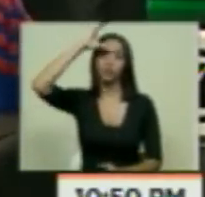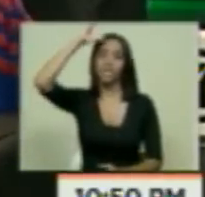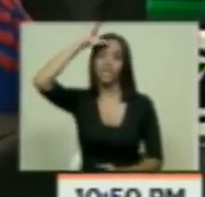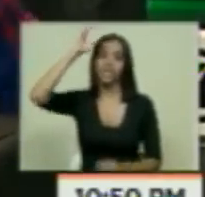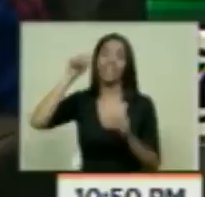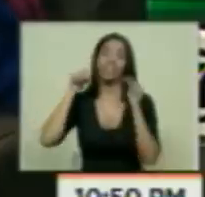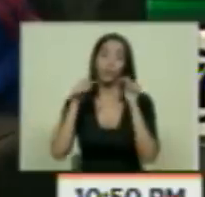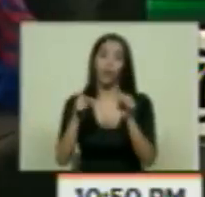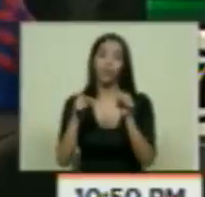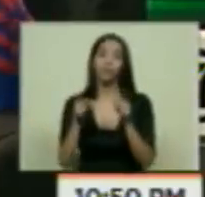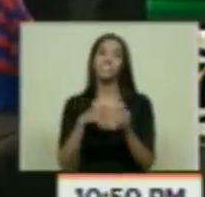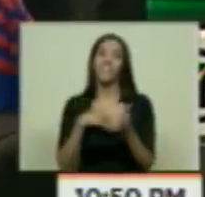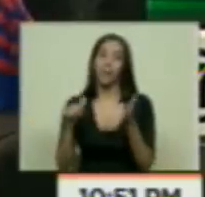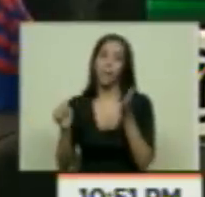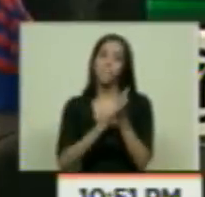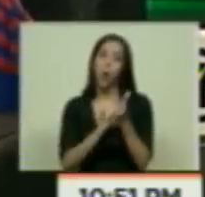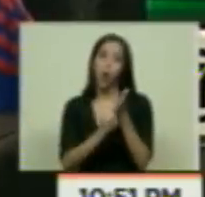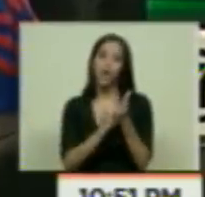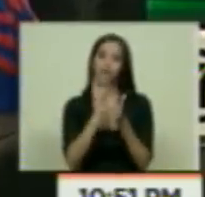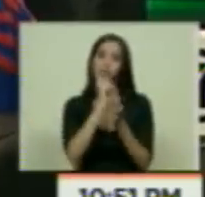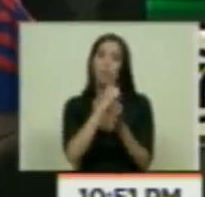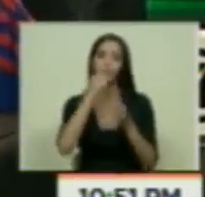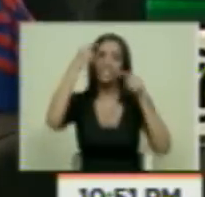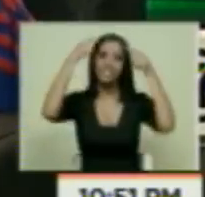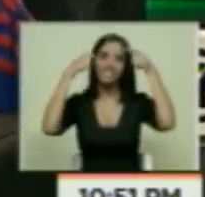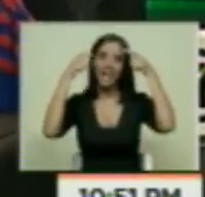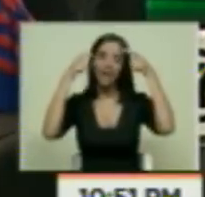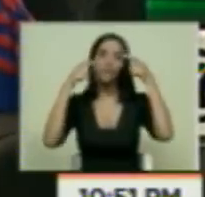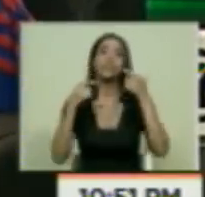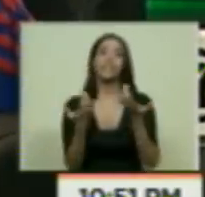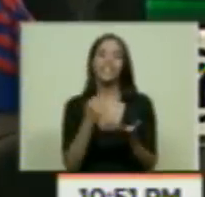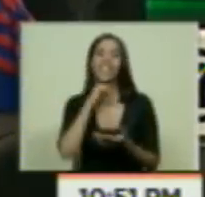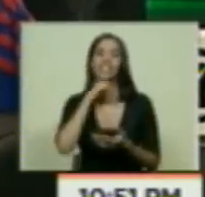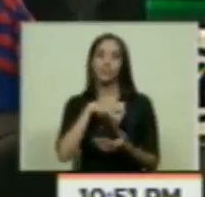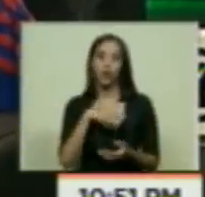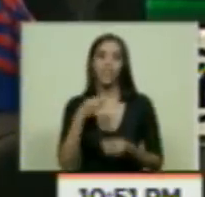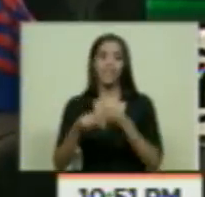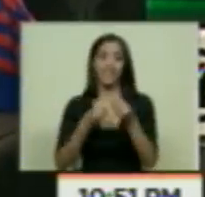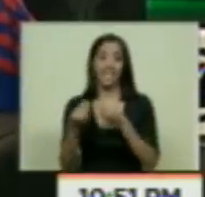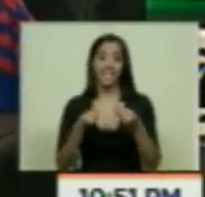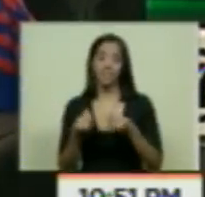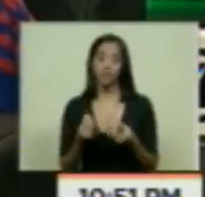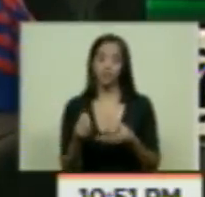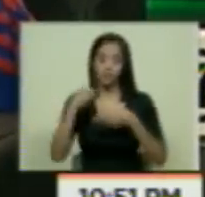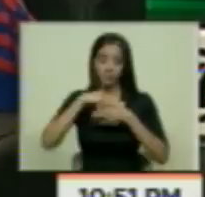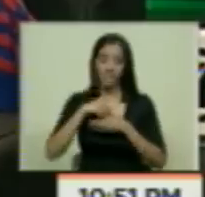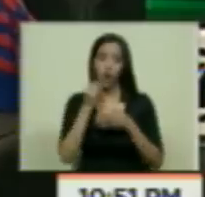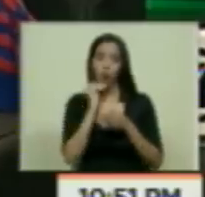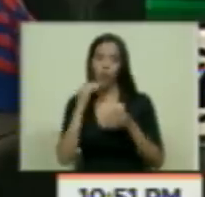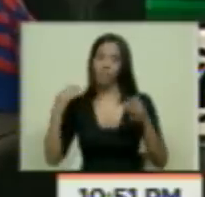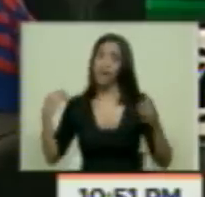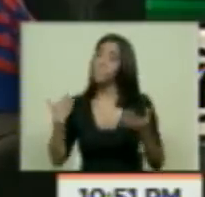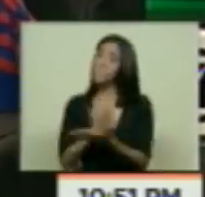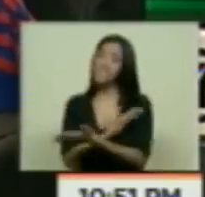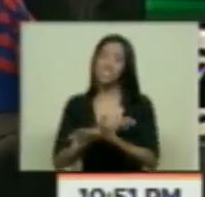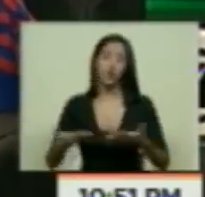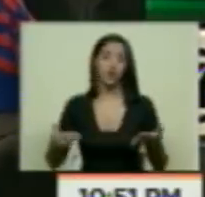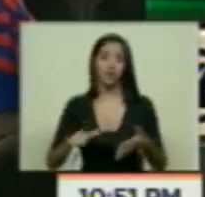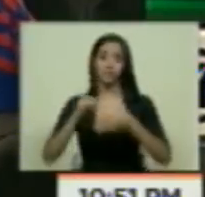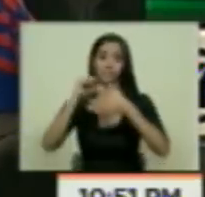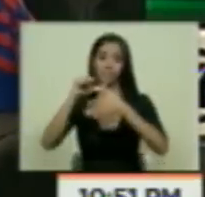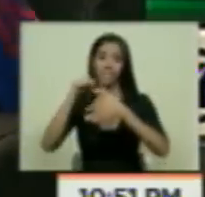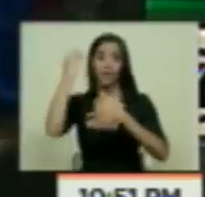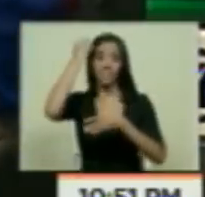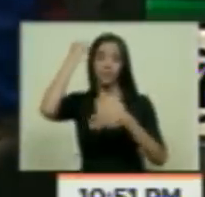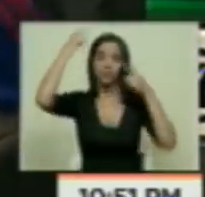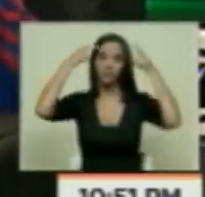están tratando de borrar el nombre de Hugo Chávez y la incidencia que tuvo en generaciones enteras ¿verdad?, en millones de latinoamericanos, el pensamiento de Hugo